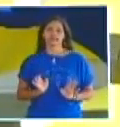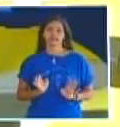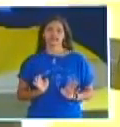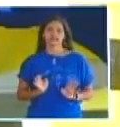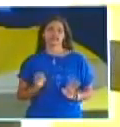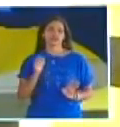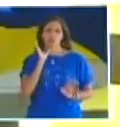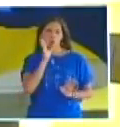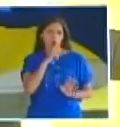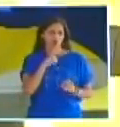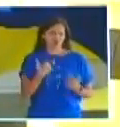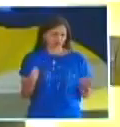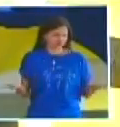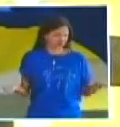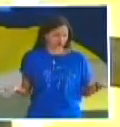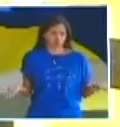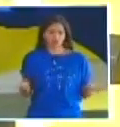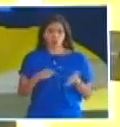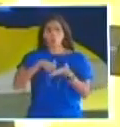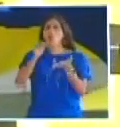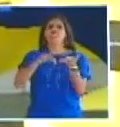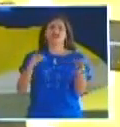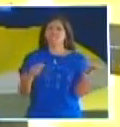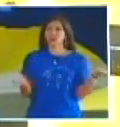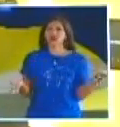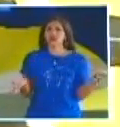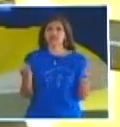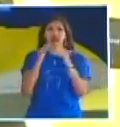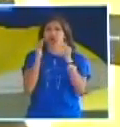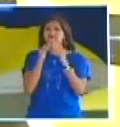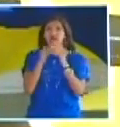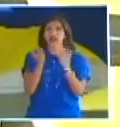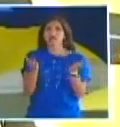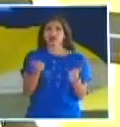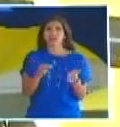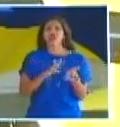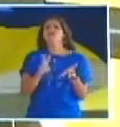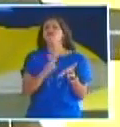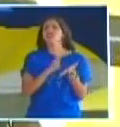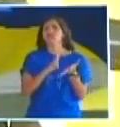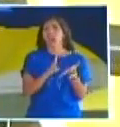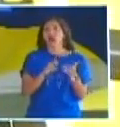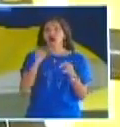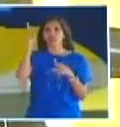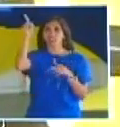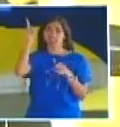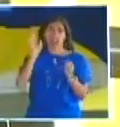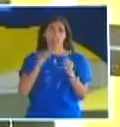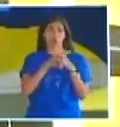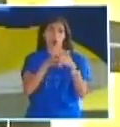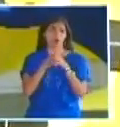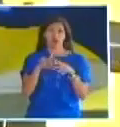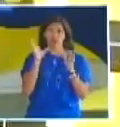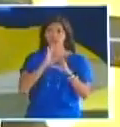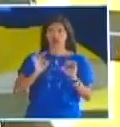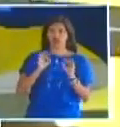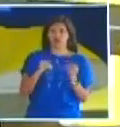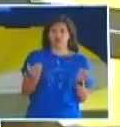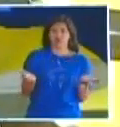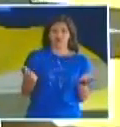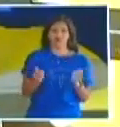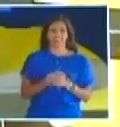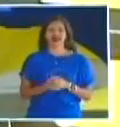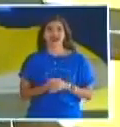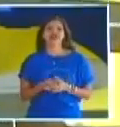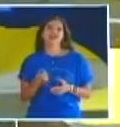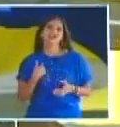bienes, no tengo cuentas, ni tengo visa en los Estados Unidos. Lo que sí tengo es